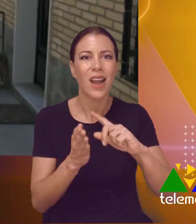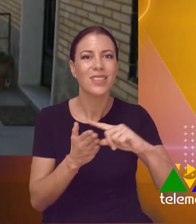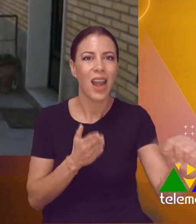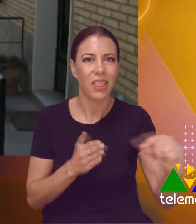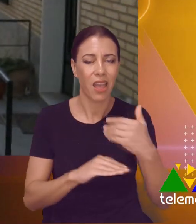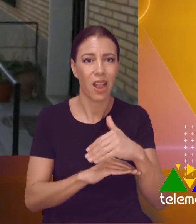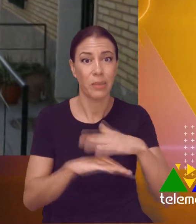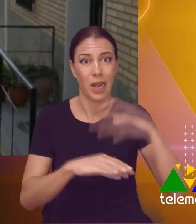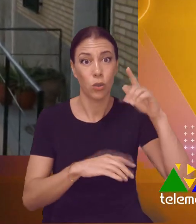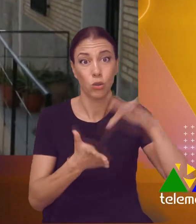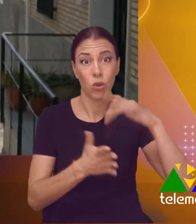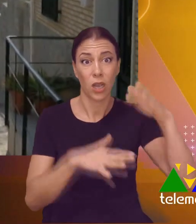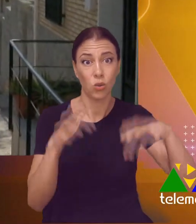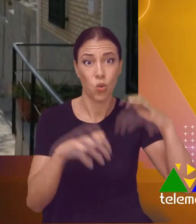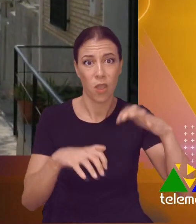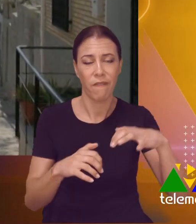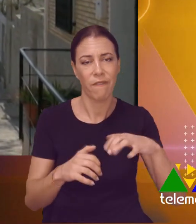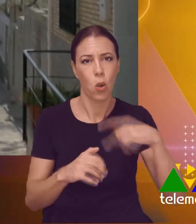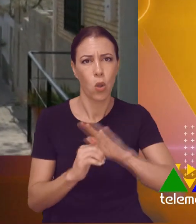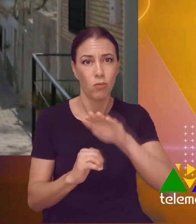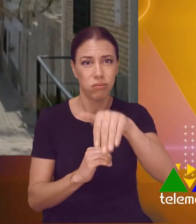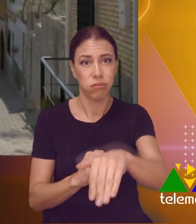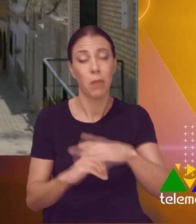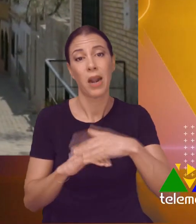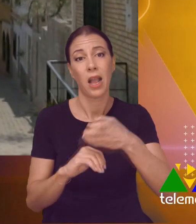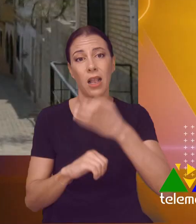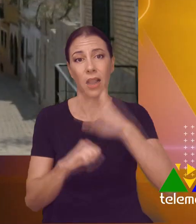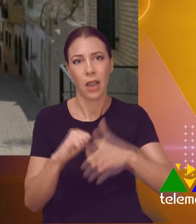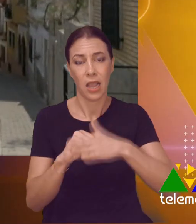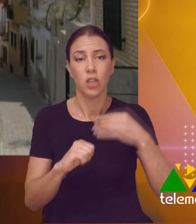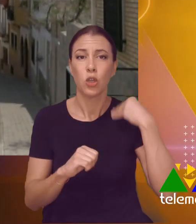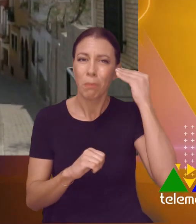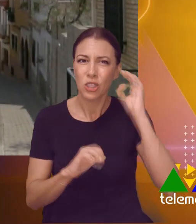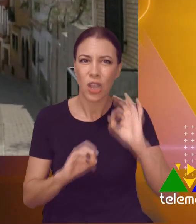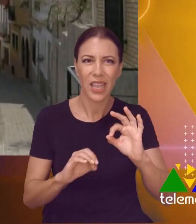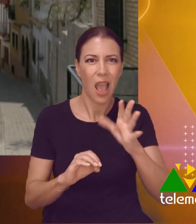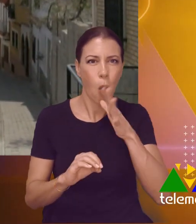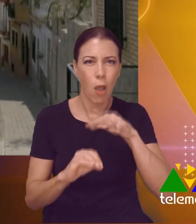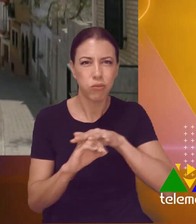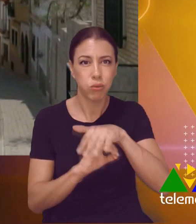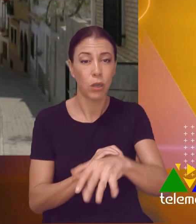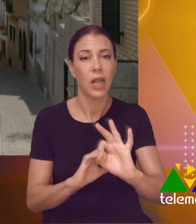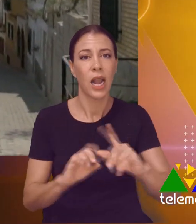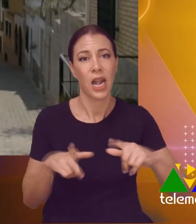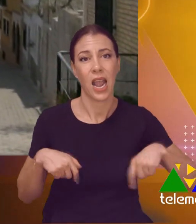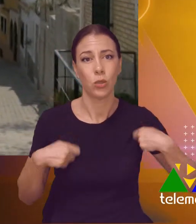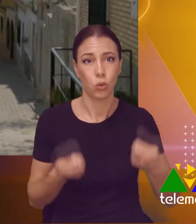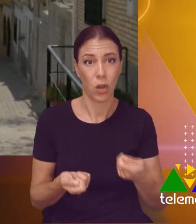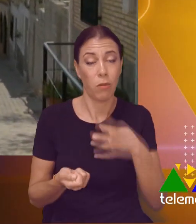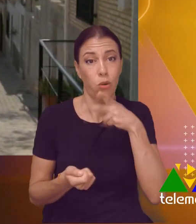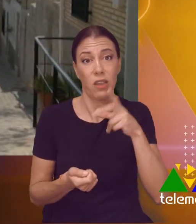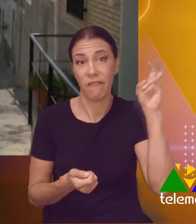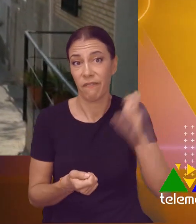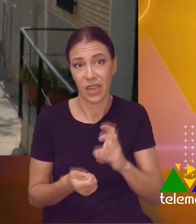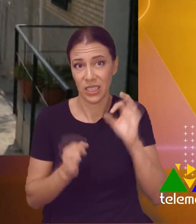de la calle Carrera Pico hacia el Camino a las Cañas, pues se ha previsto que este es el desagüe natural del agua que